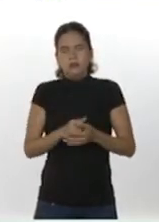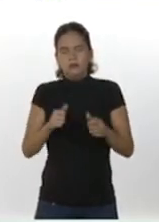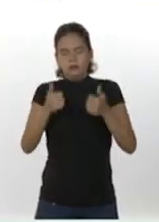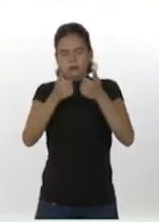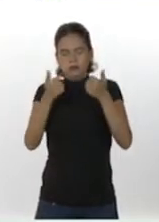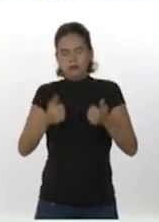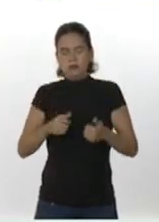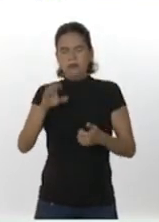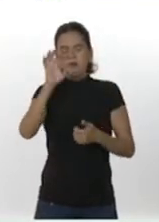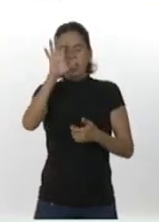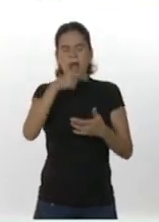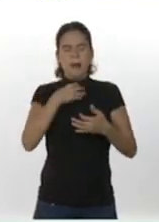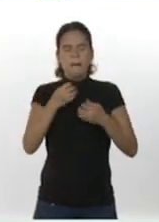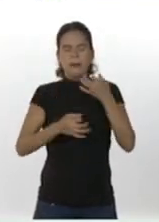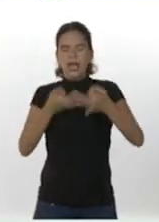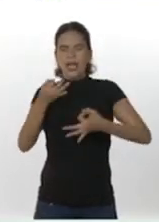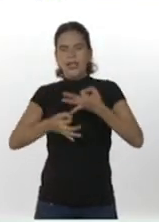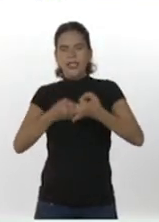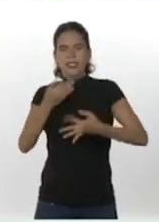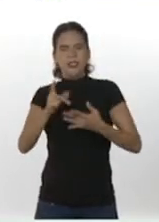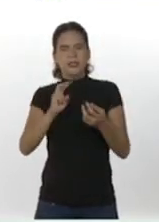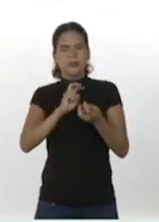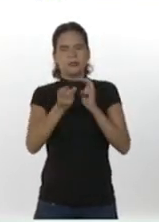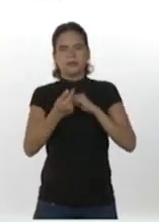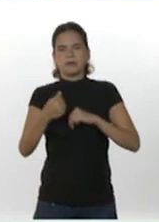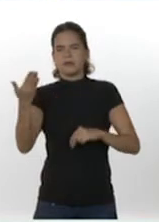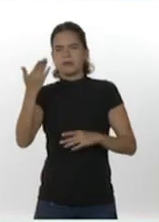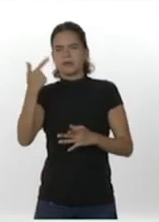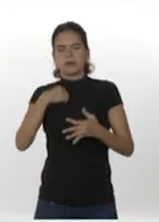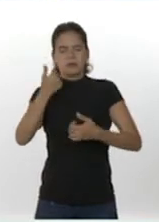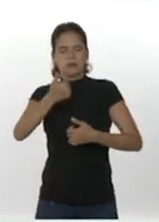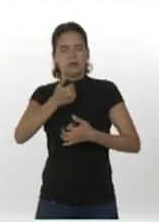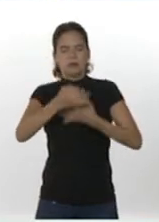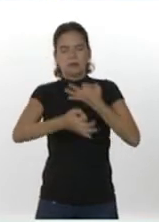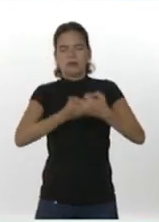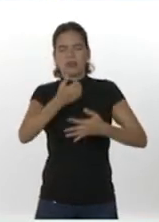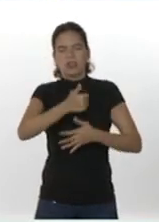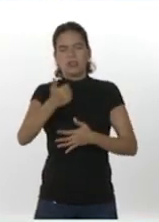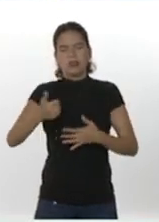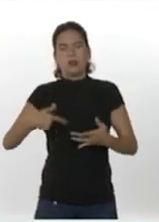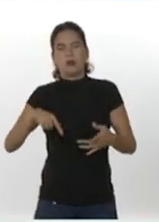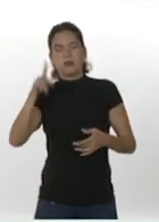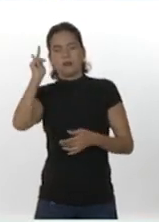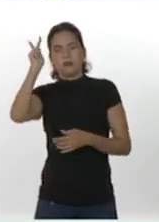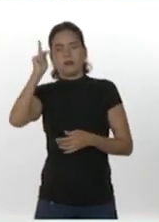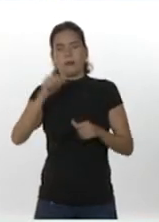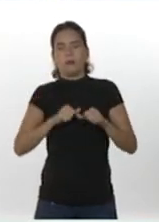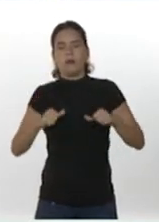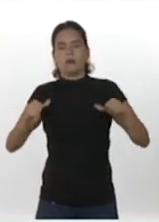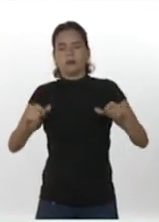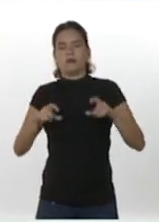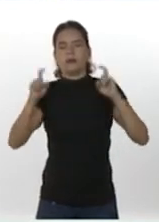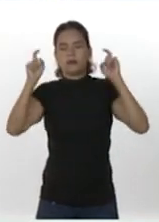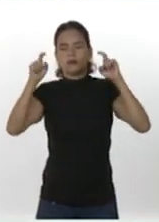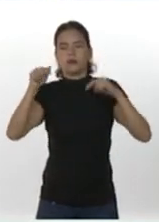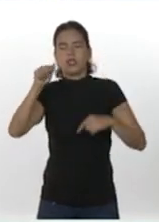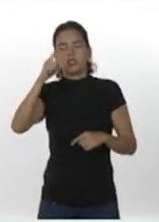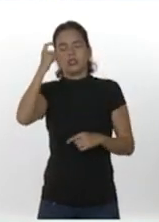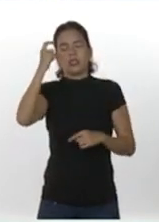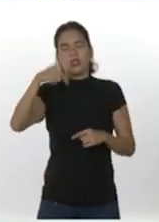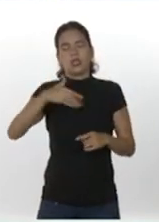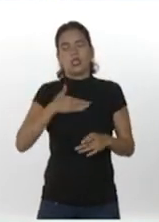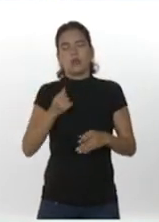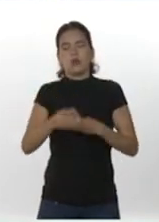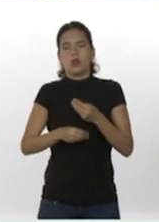interesantes que fueron muy bien explicados por cada uno de los docentes de estas áreas de formación. En tal sentido, el día de hoy queremos dedicar este